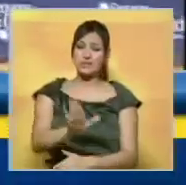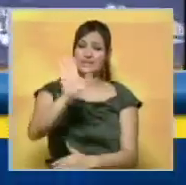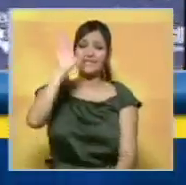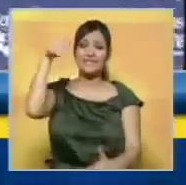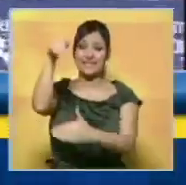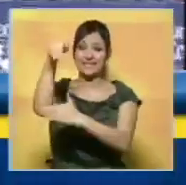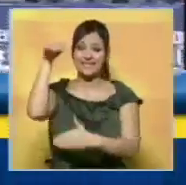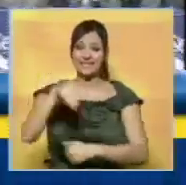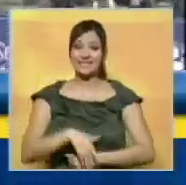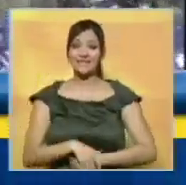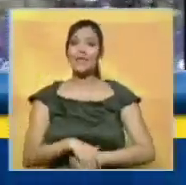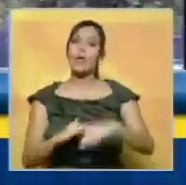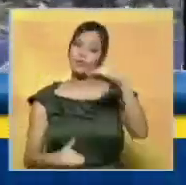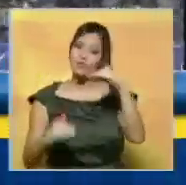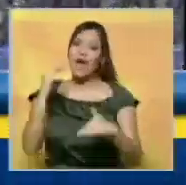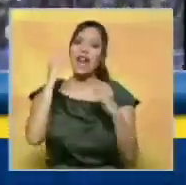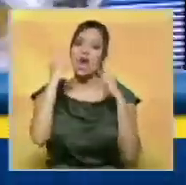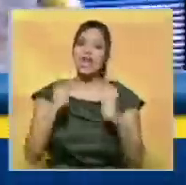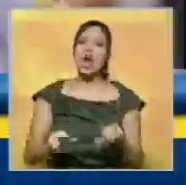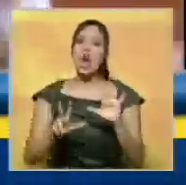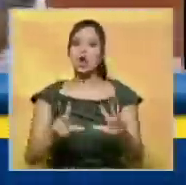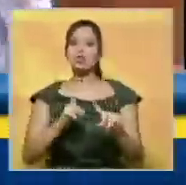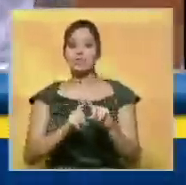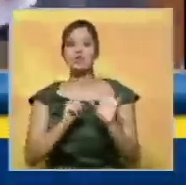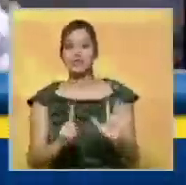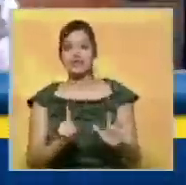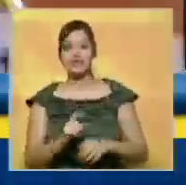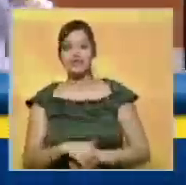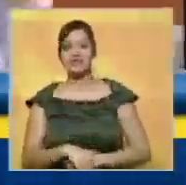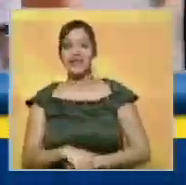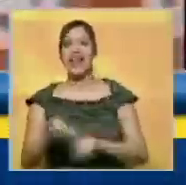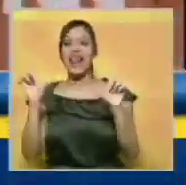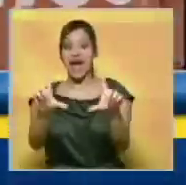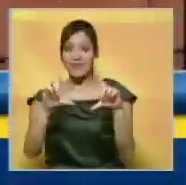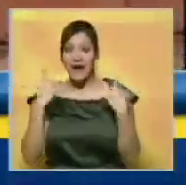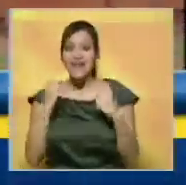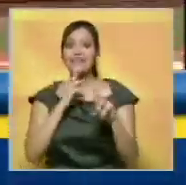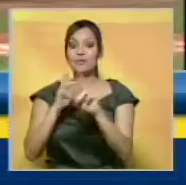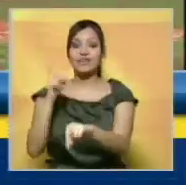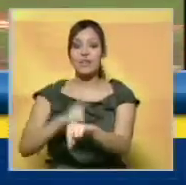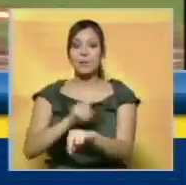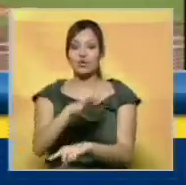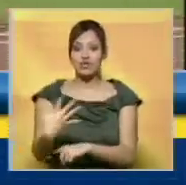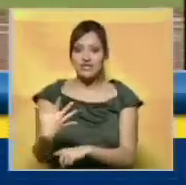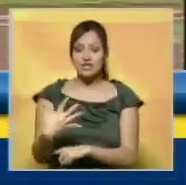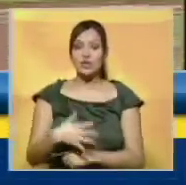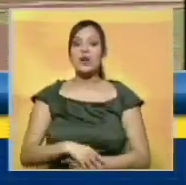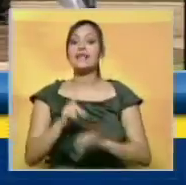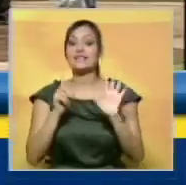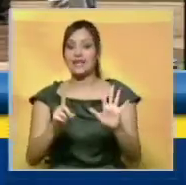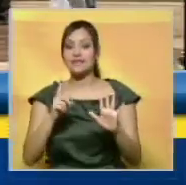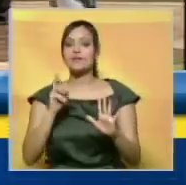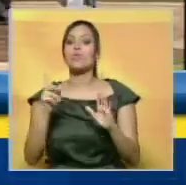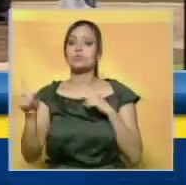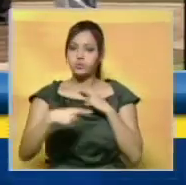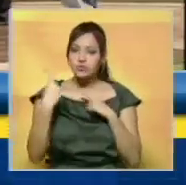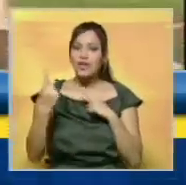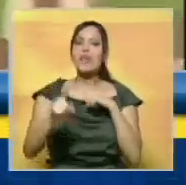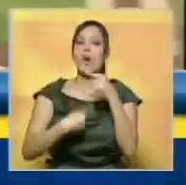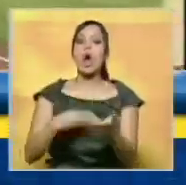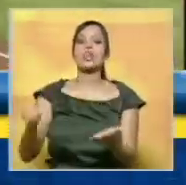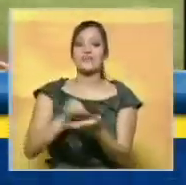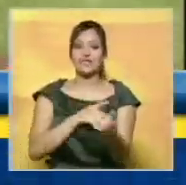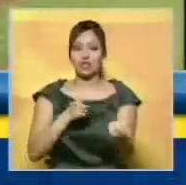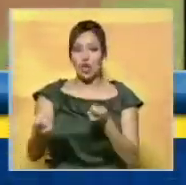la pizarra y darle ventaja al Caracas 8-6. La Guaira reaccionó en el quinto con un rally de 6 anotaciones, volvió a tomar el control